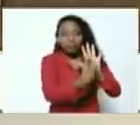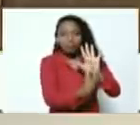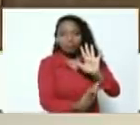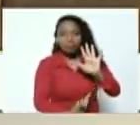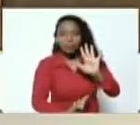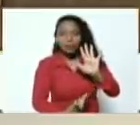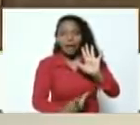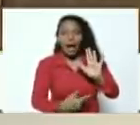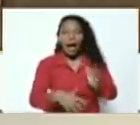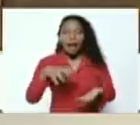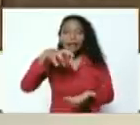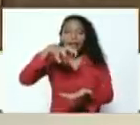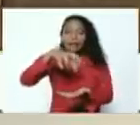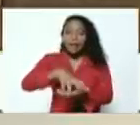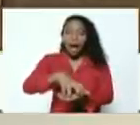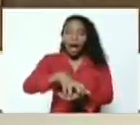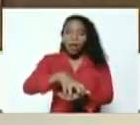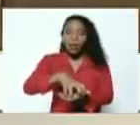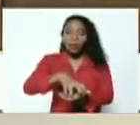el Estado